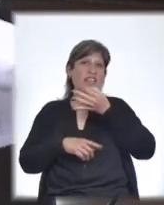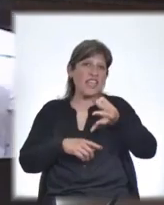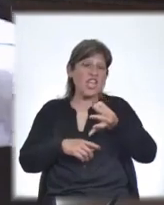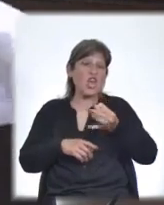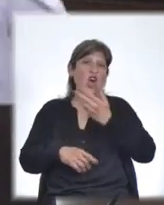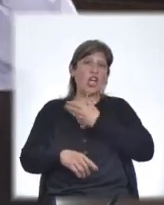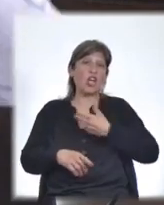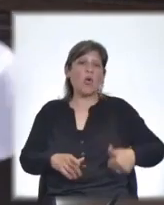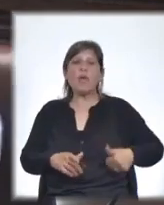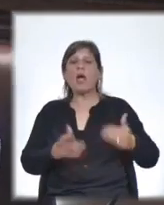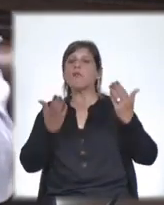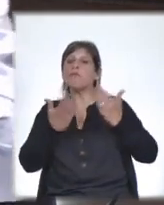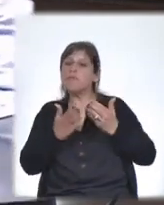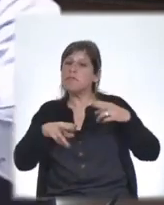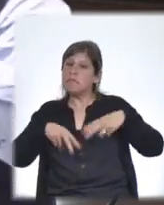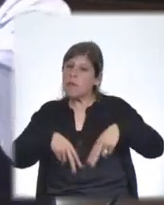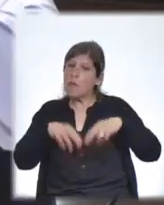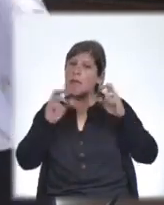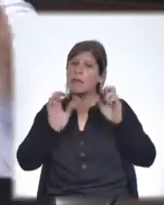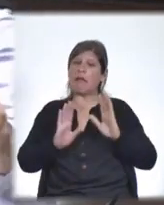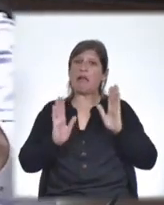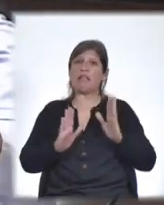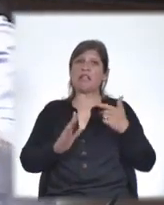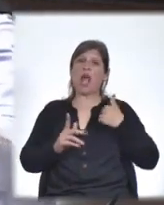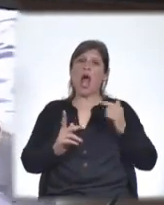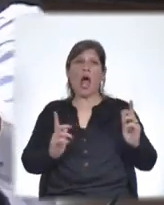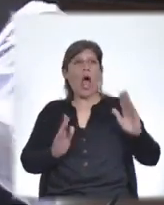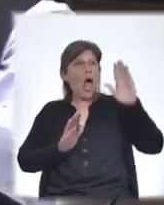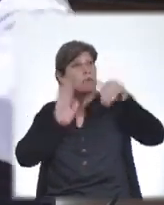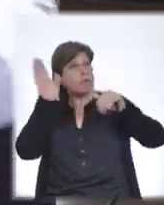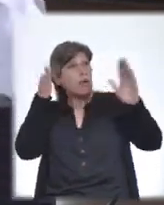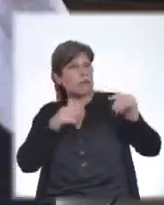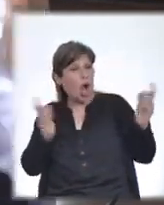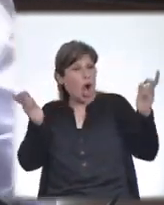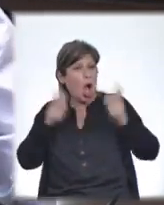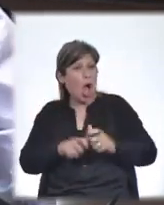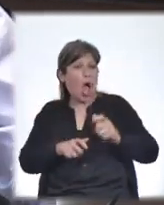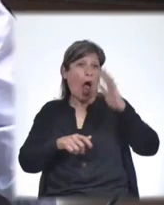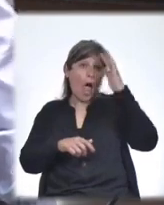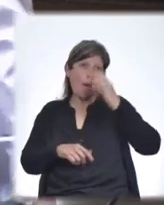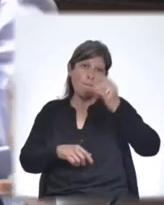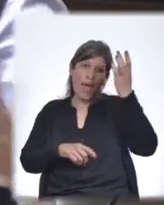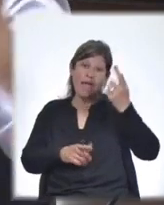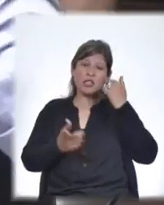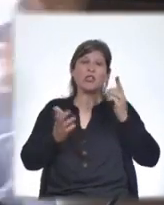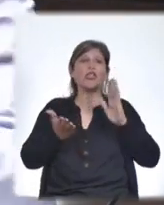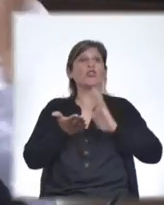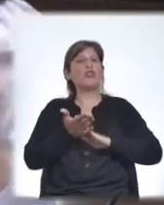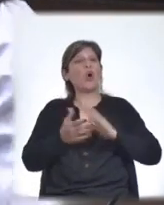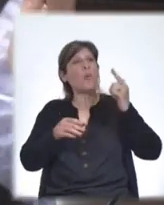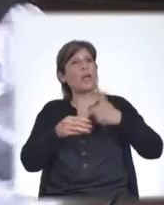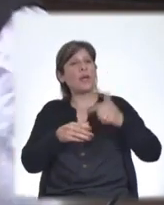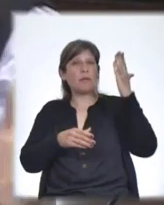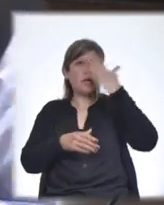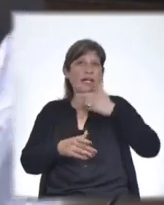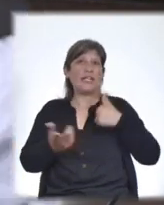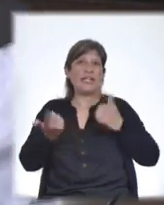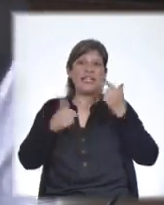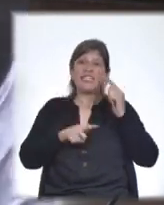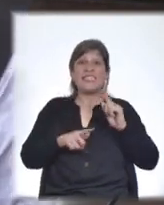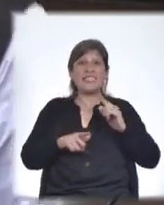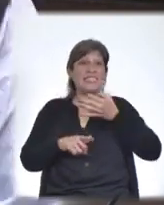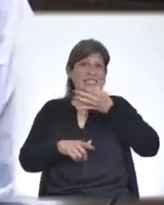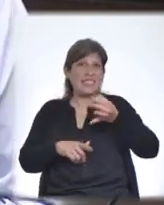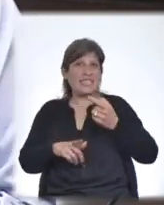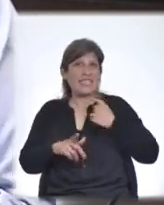hacer estudios, investigaciones, iba a convocar consejos de expertos para traer algo sobre el mercado de petróleo, se trajo acá entre gallo y